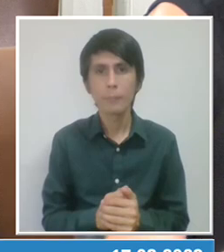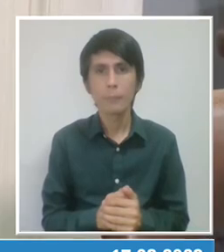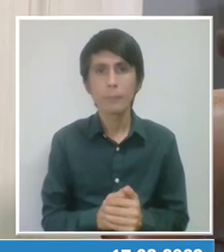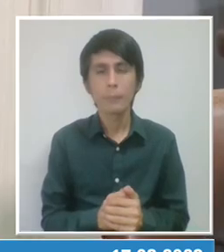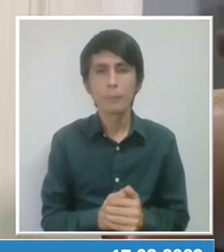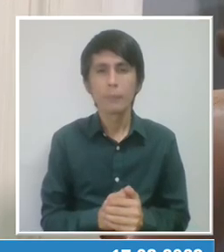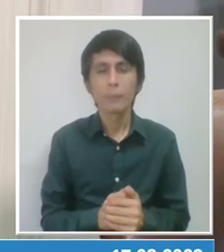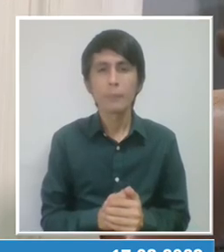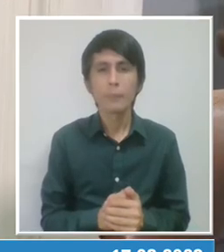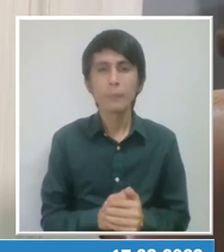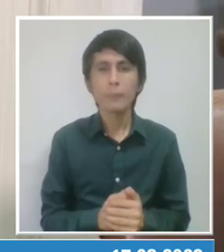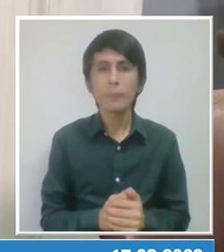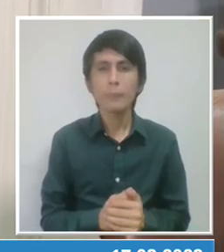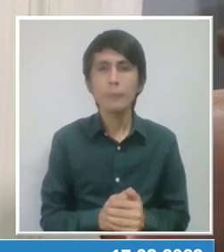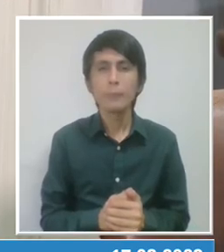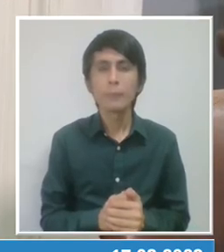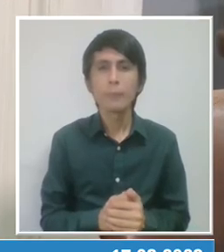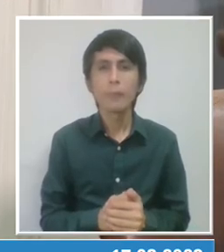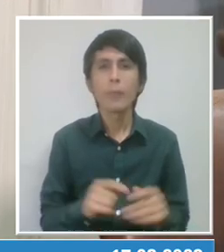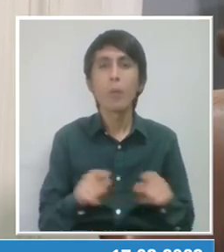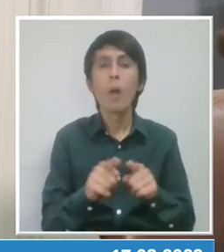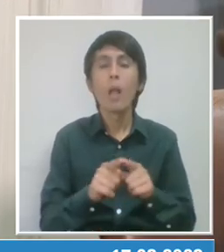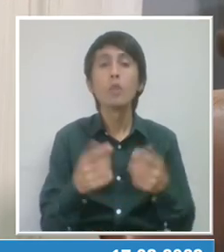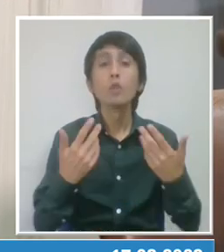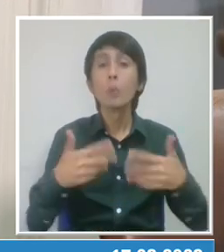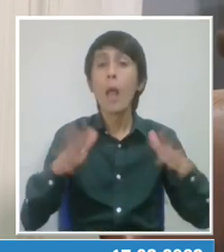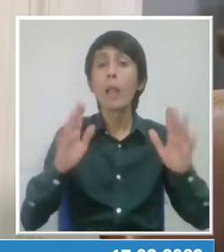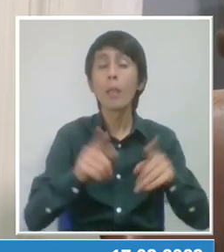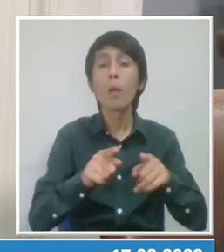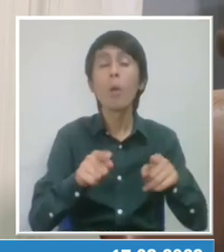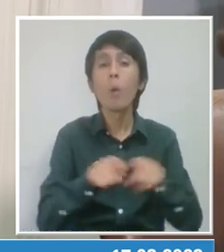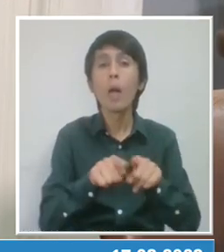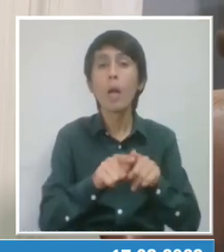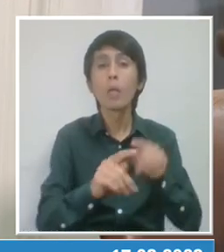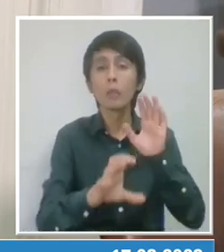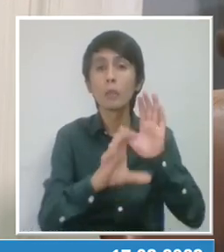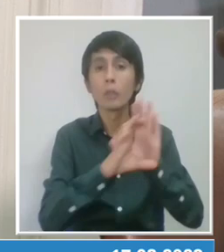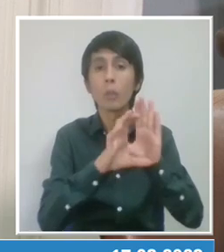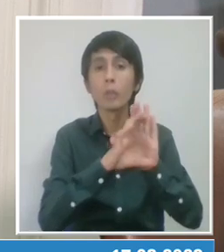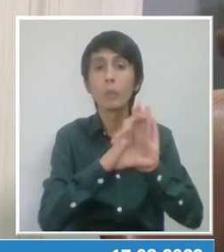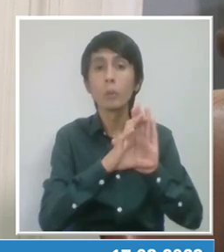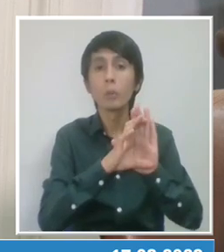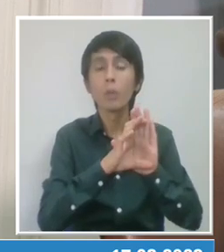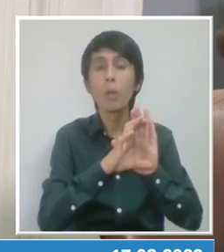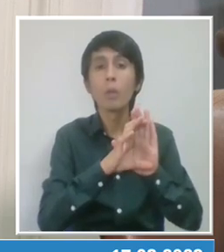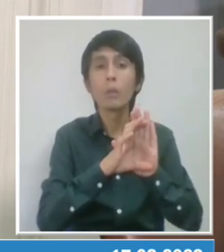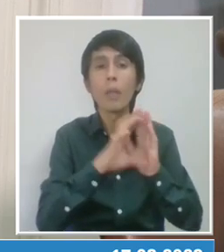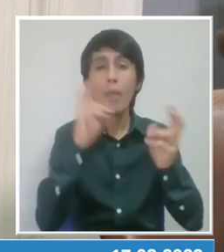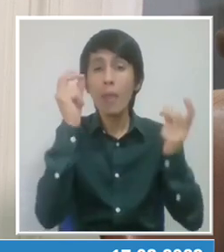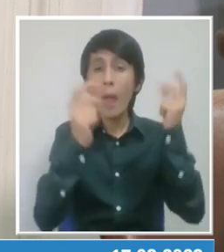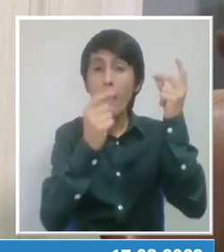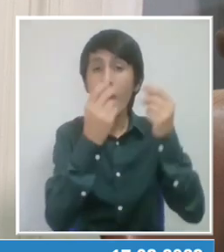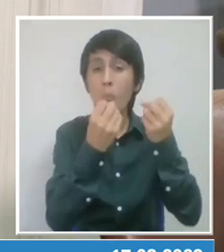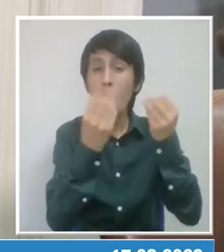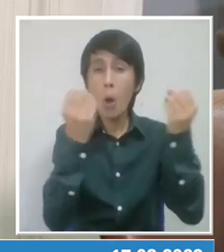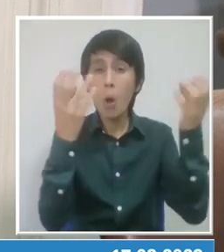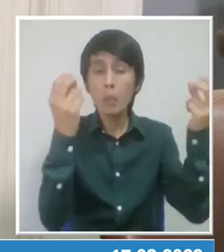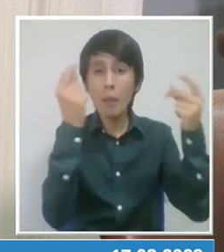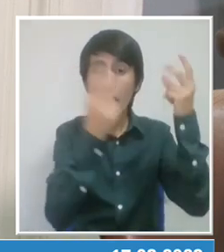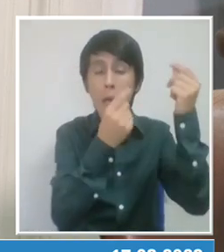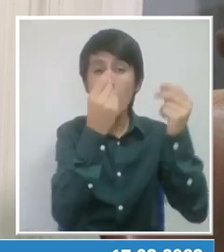No se suelten para dejar en la constitución la multitud de ideas que huyen en la mente de cada uno de